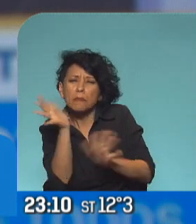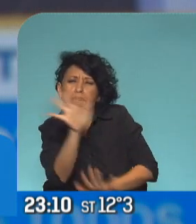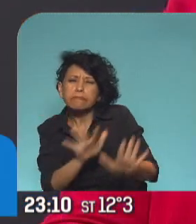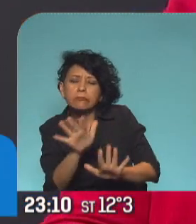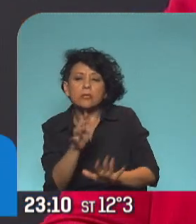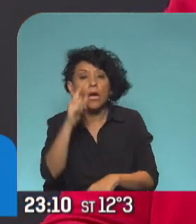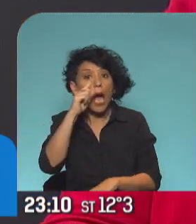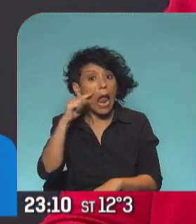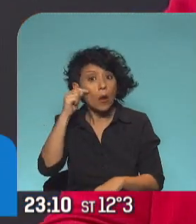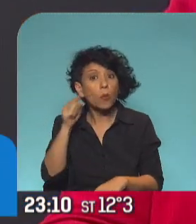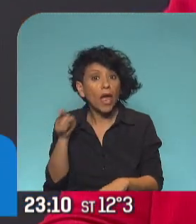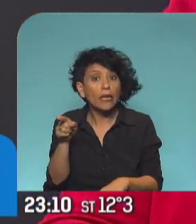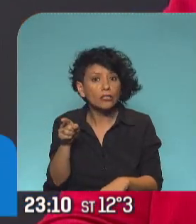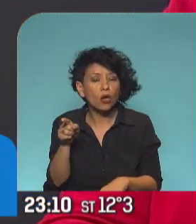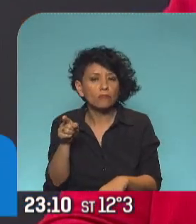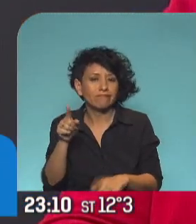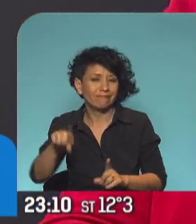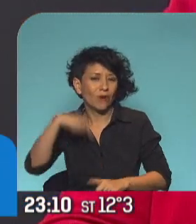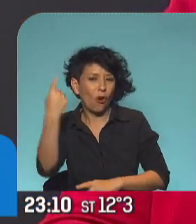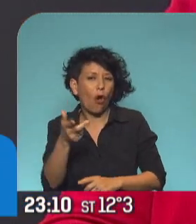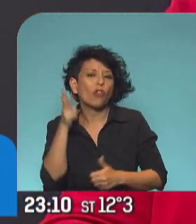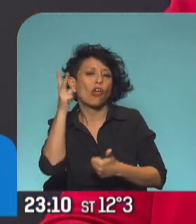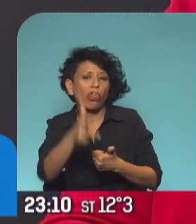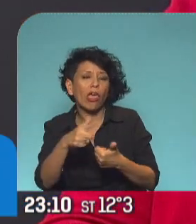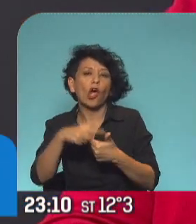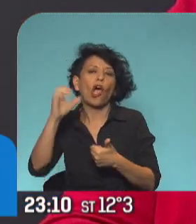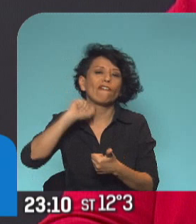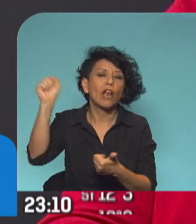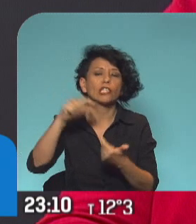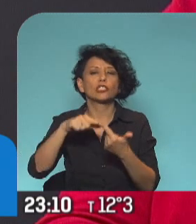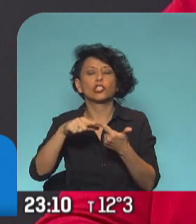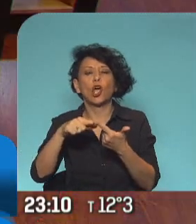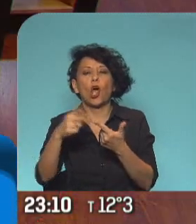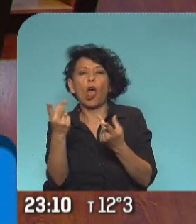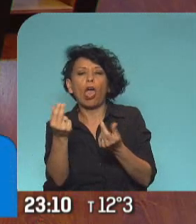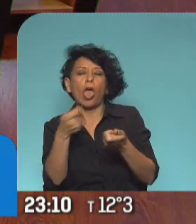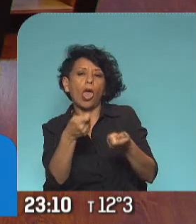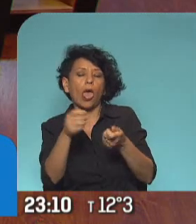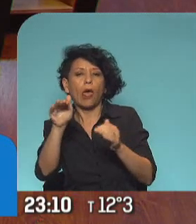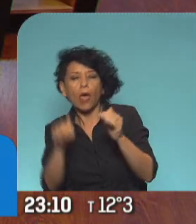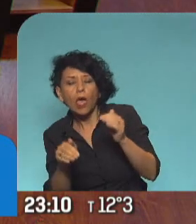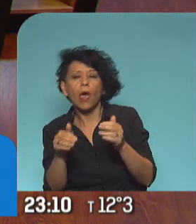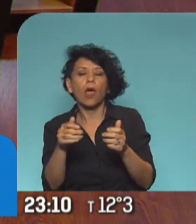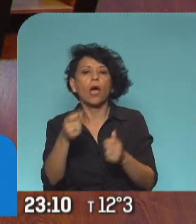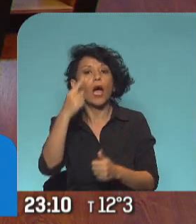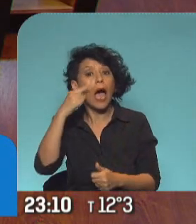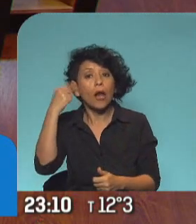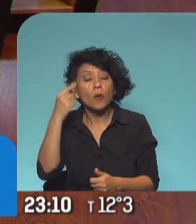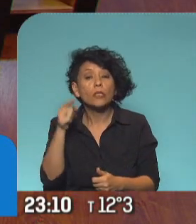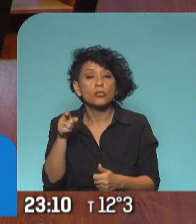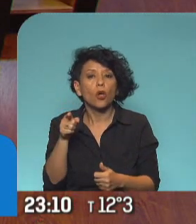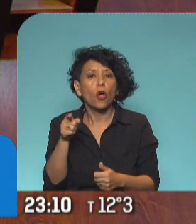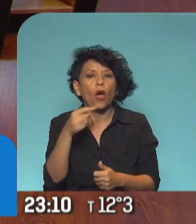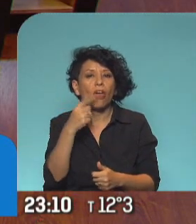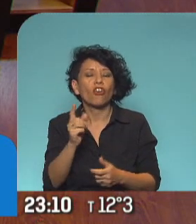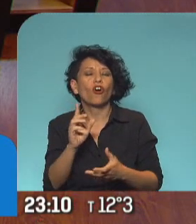Alberto Fernández le llevó el resto, ¿no? La inflación, el déficit fiscal. Y Alberto Fernández habló casi como asumiendo